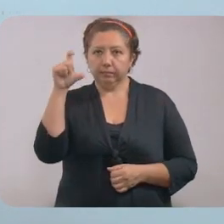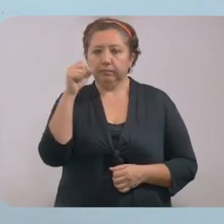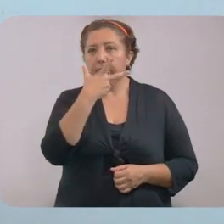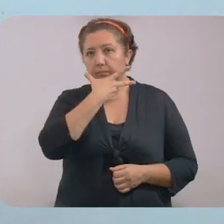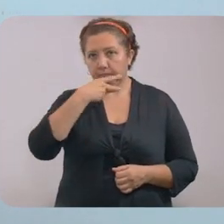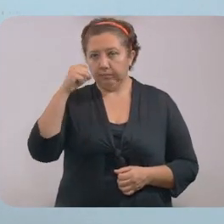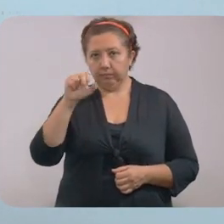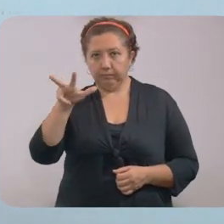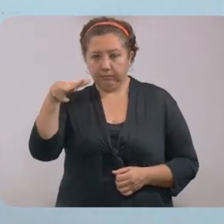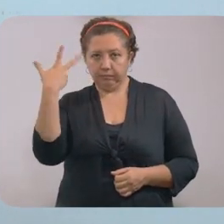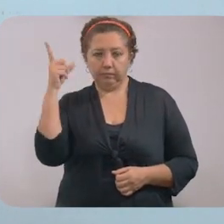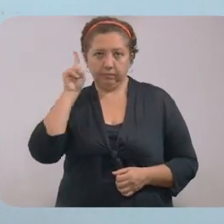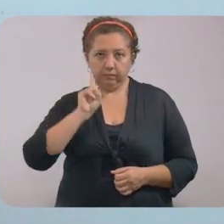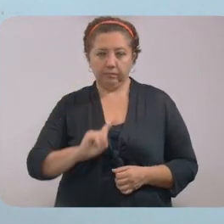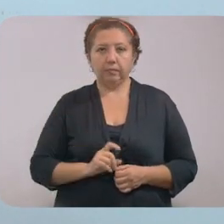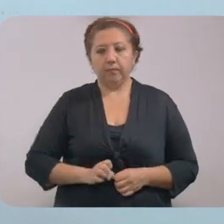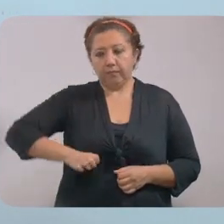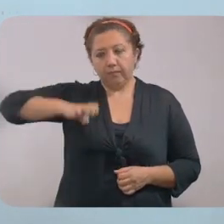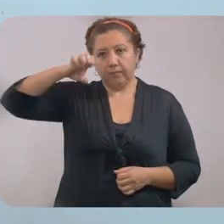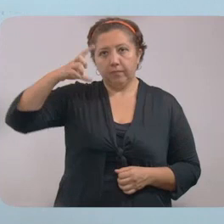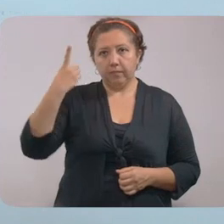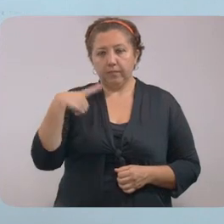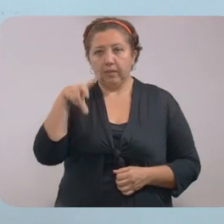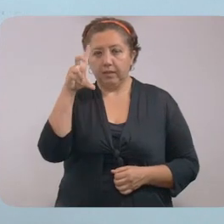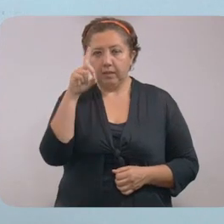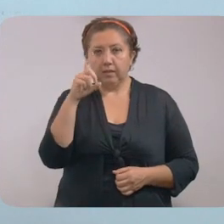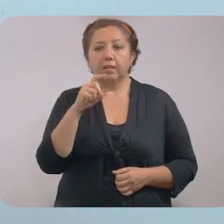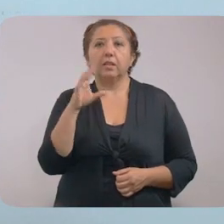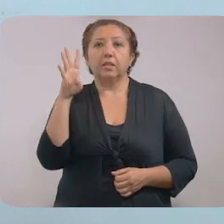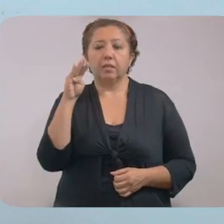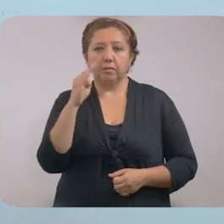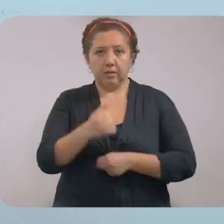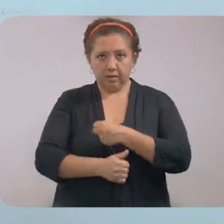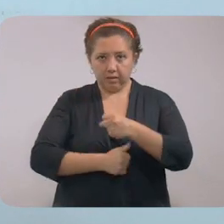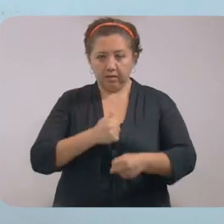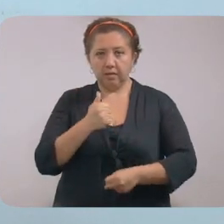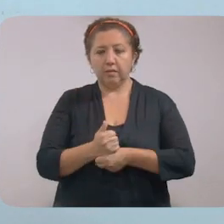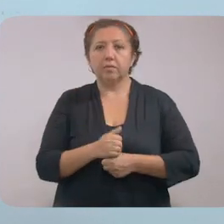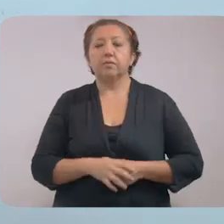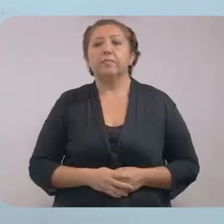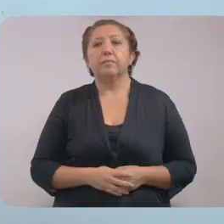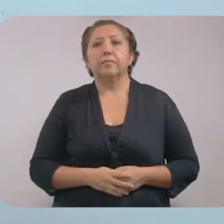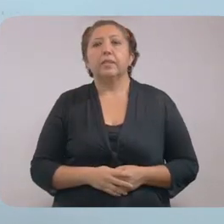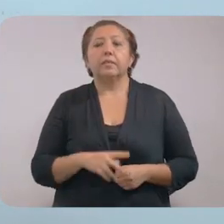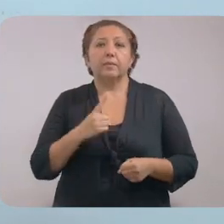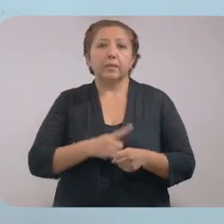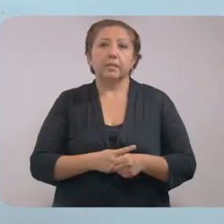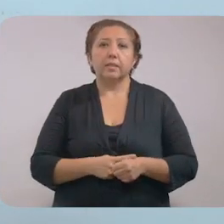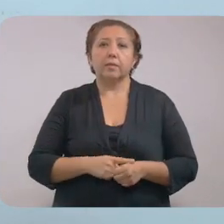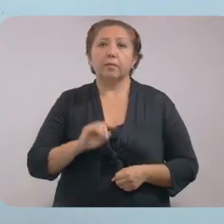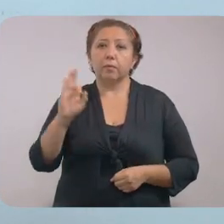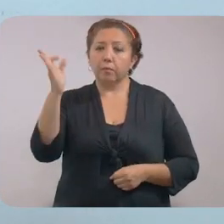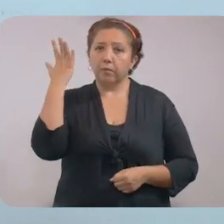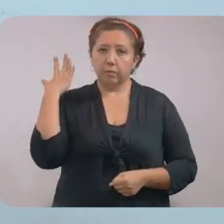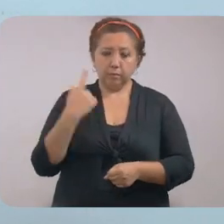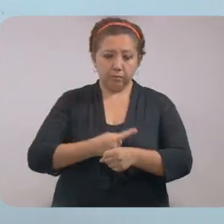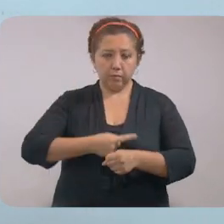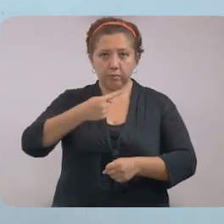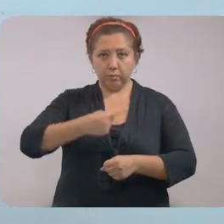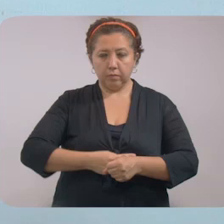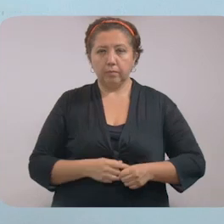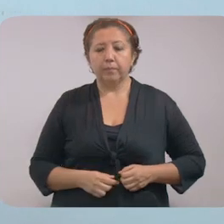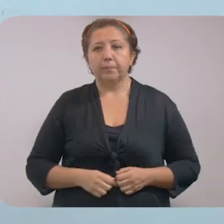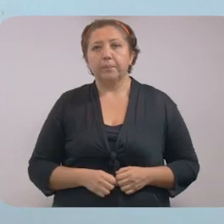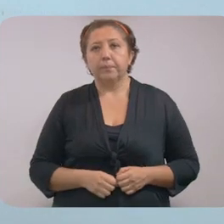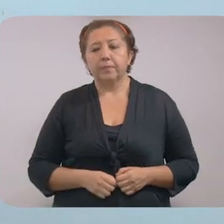20 hombres y 13 mujeres, de un rango de edad de 30 a 90 años. Sus principales enfermedades fueron hipertensión